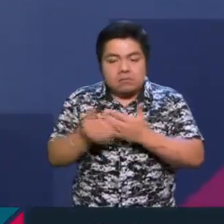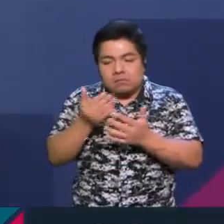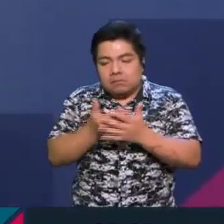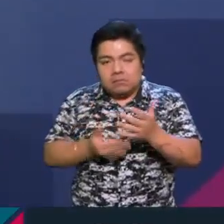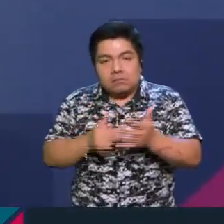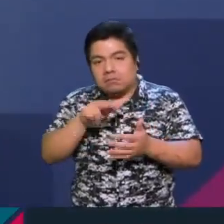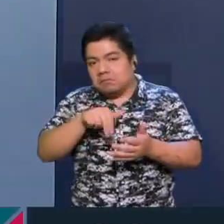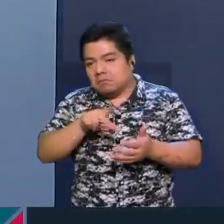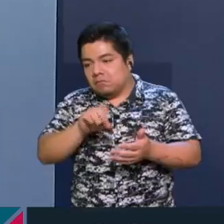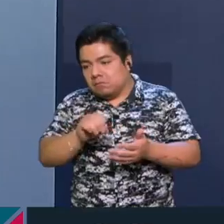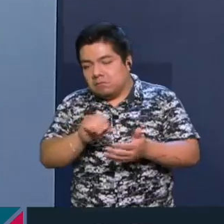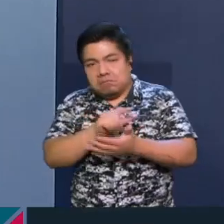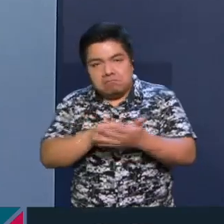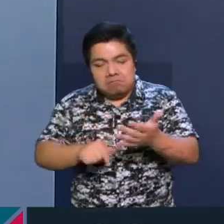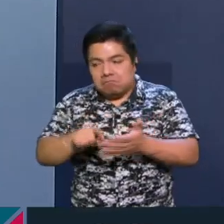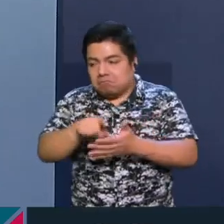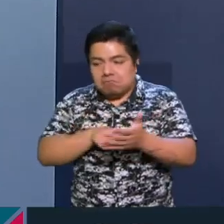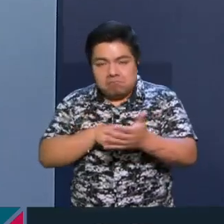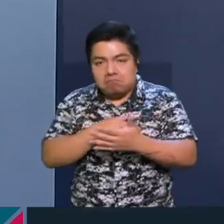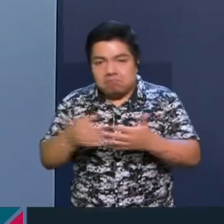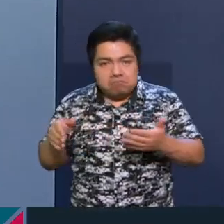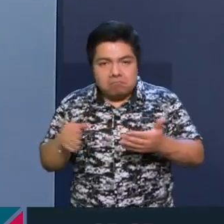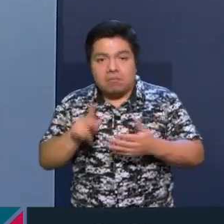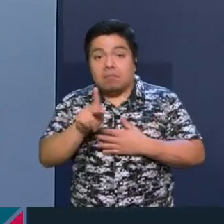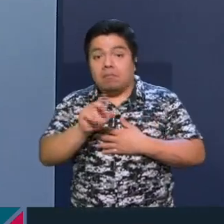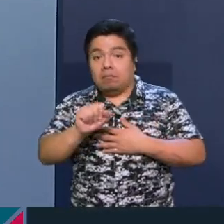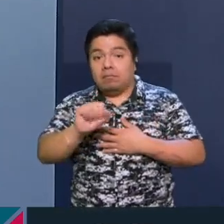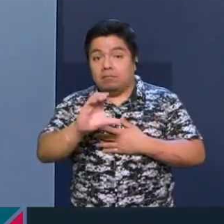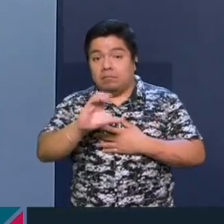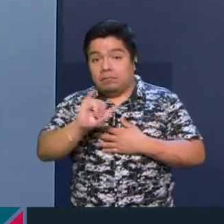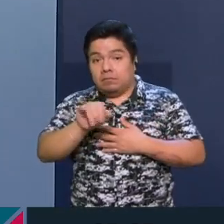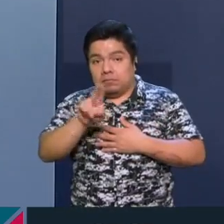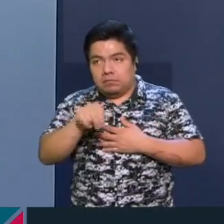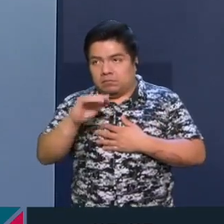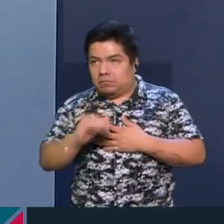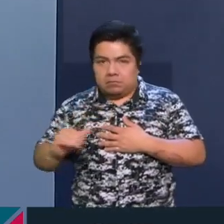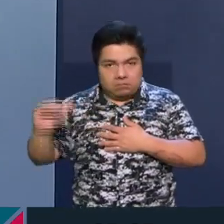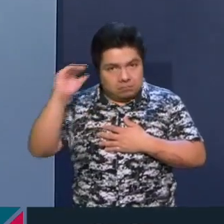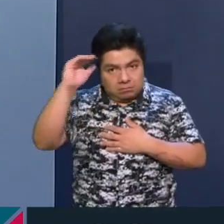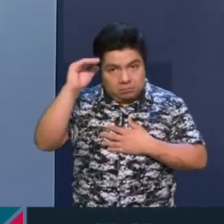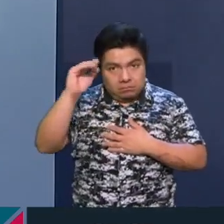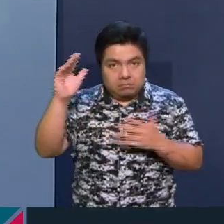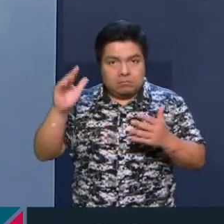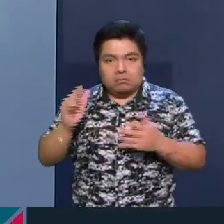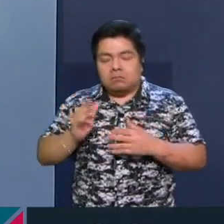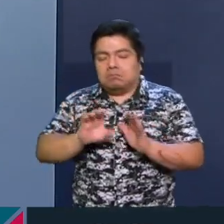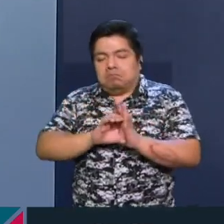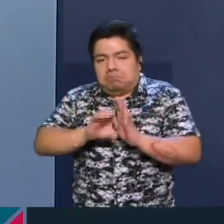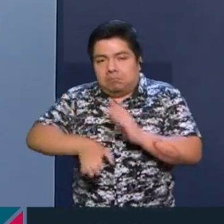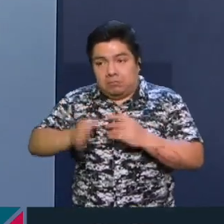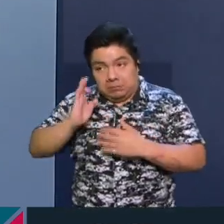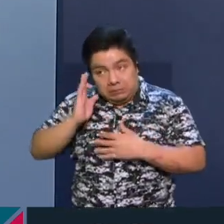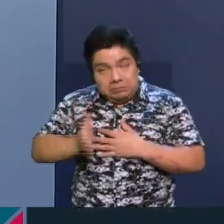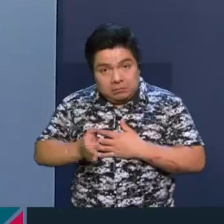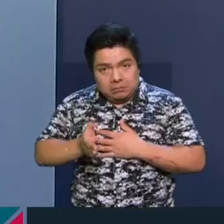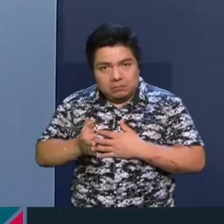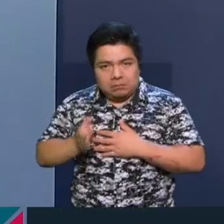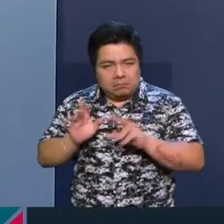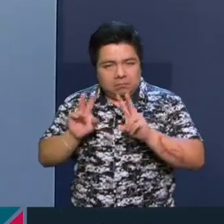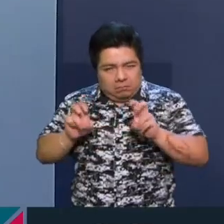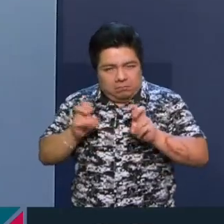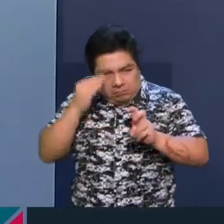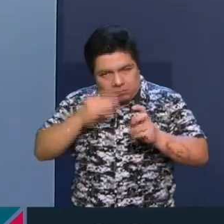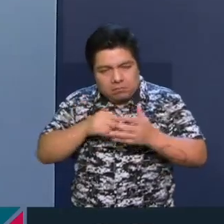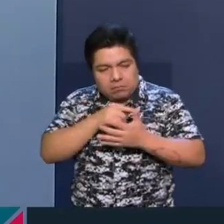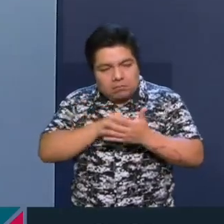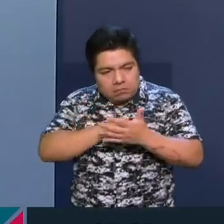nulo. Sin embargo, la Suprema Corte es el máximo tribunal de nuestro país. Si lo aprobaran, a pesar de este tema de la